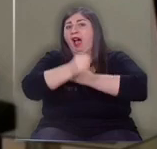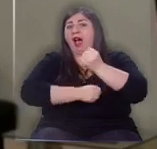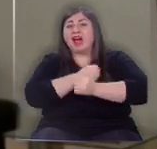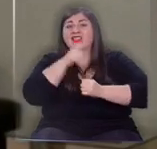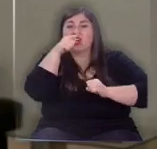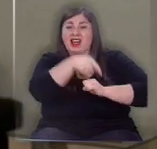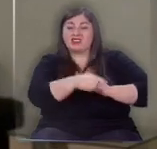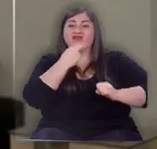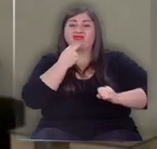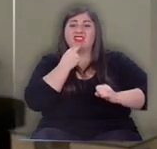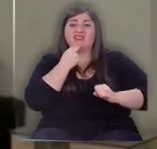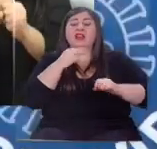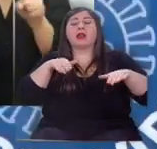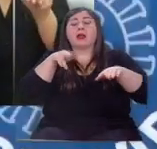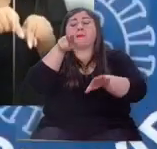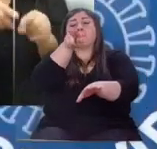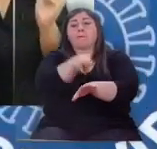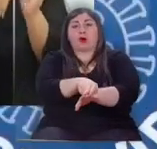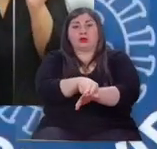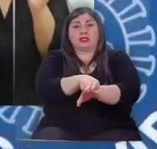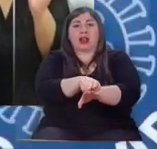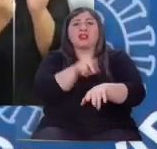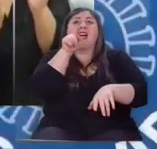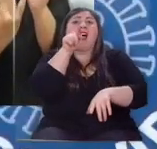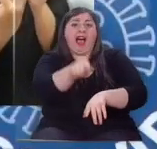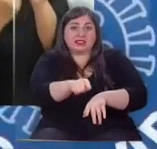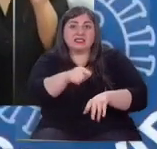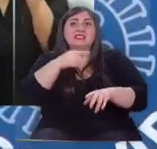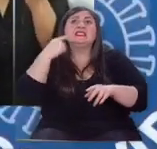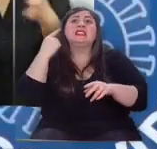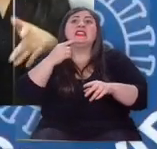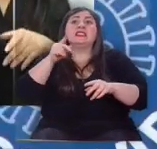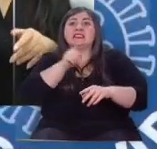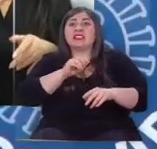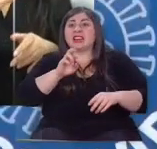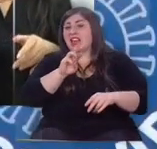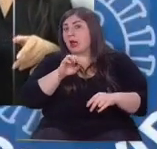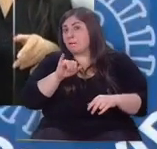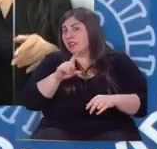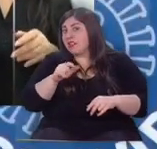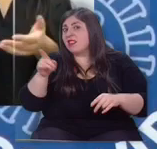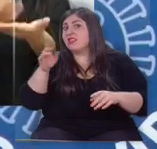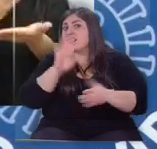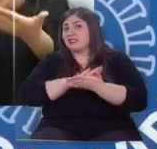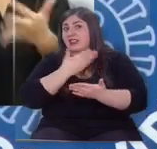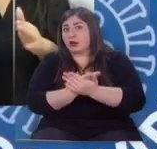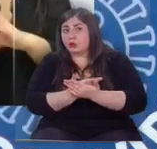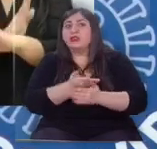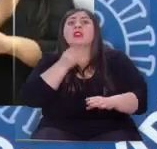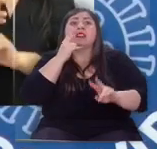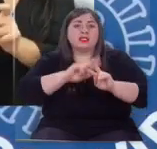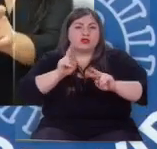situación demostrada. Ahí se instruyó, la Seremi de Salud hizo una fiscalización,